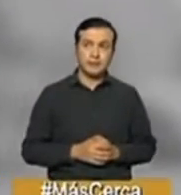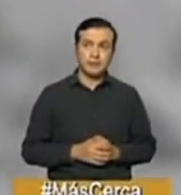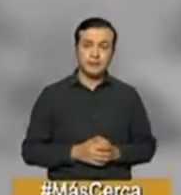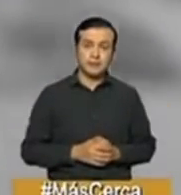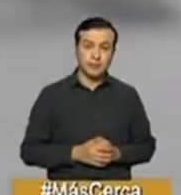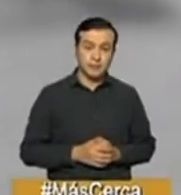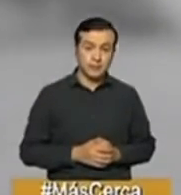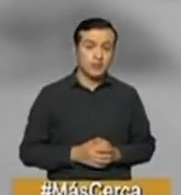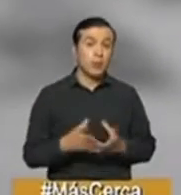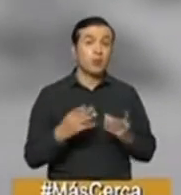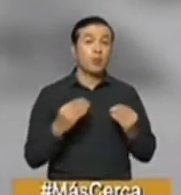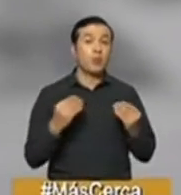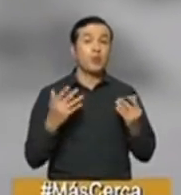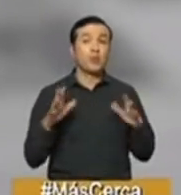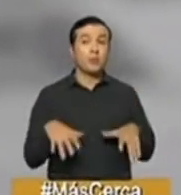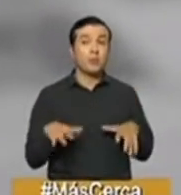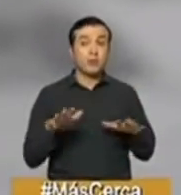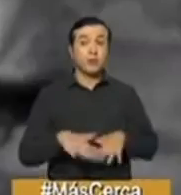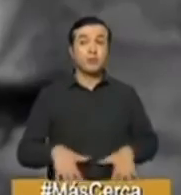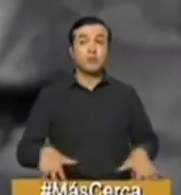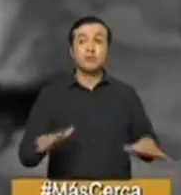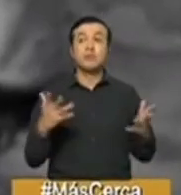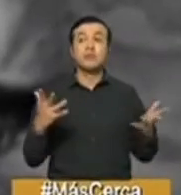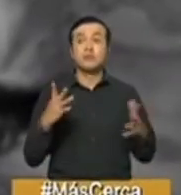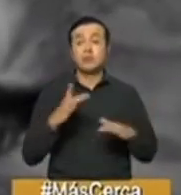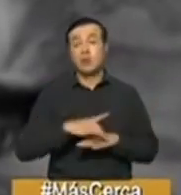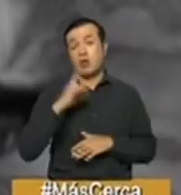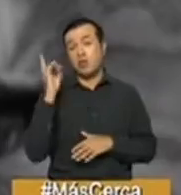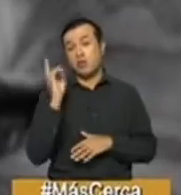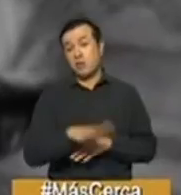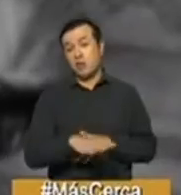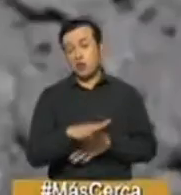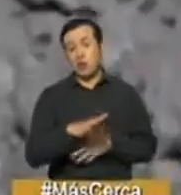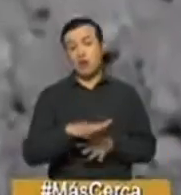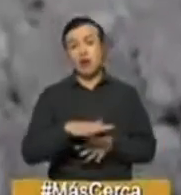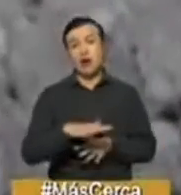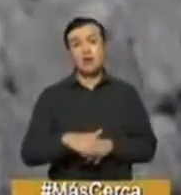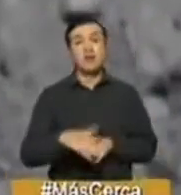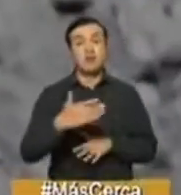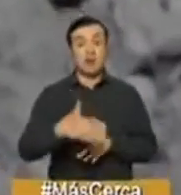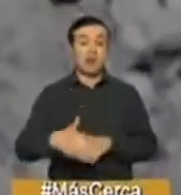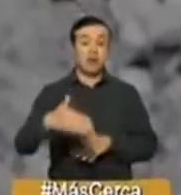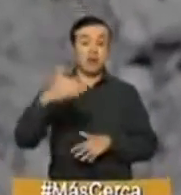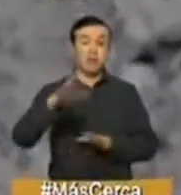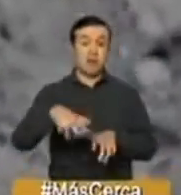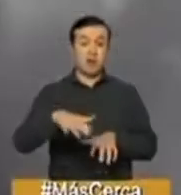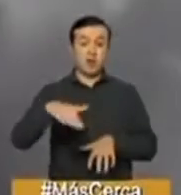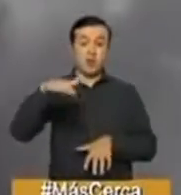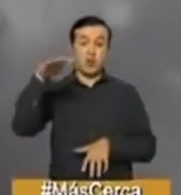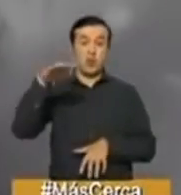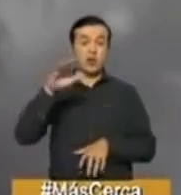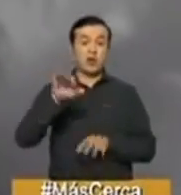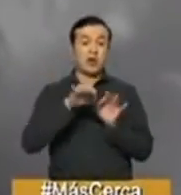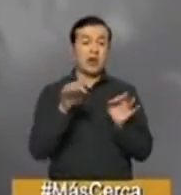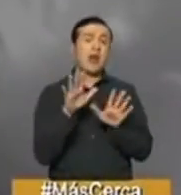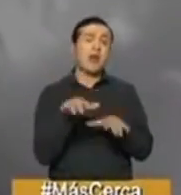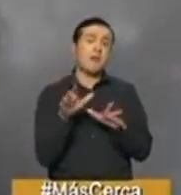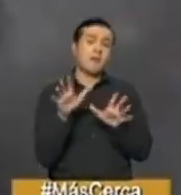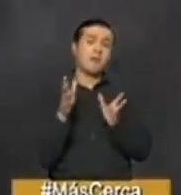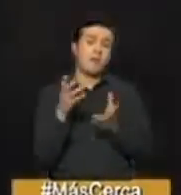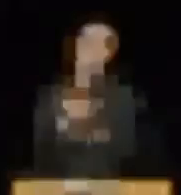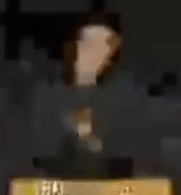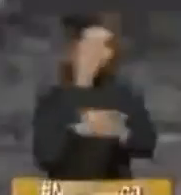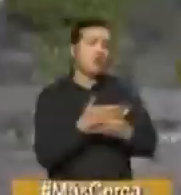En la mayoría de los casos, los animales son dejados a un lado cuando son adultos, porque muchas veces los regalan cuando son cachorros